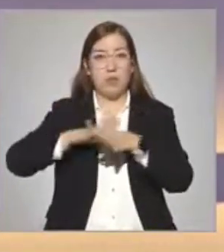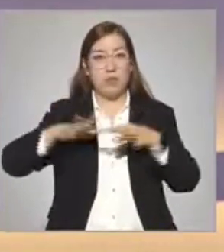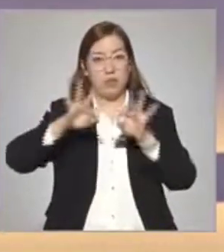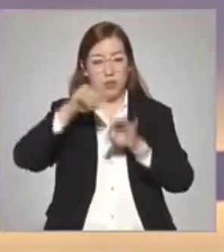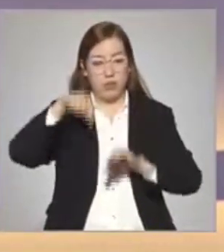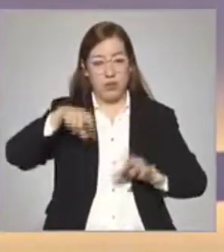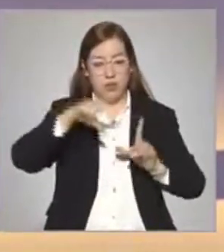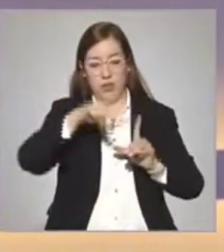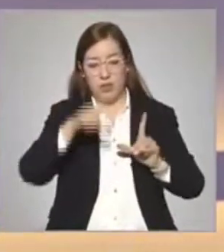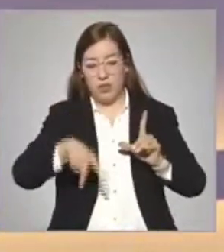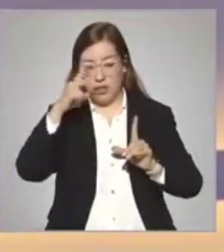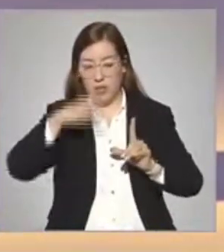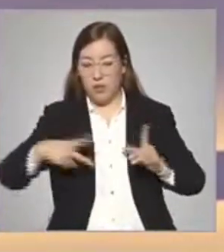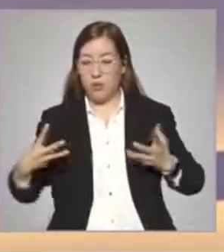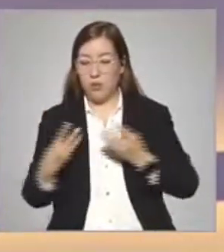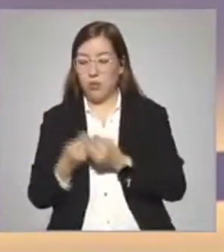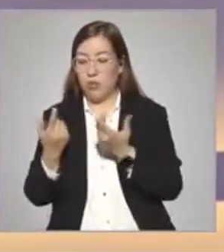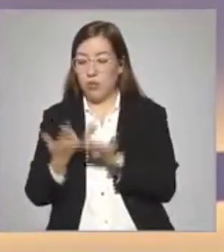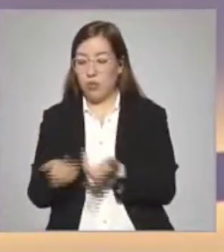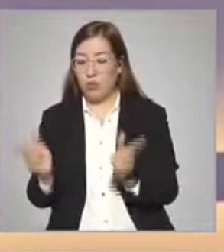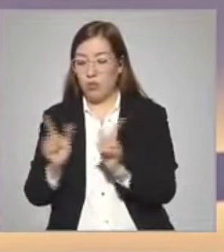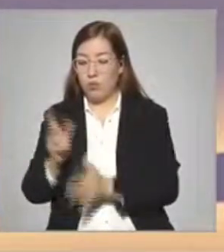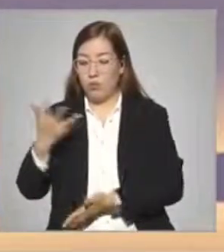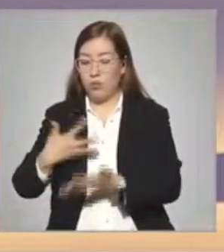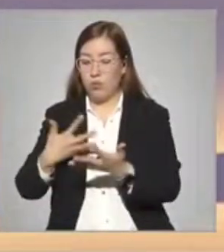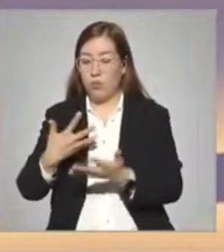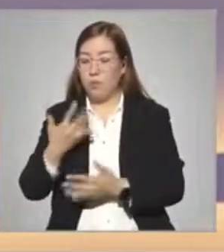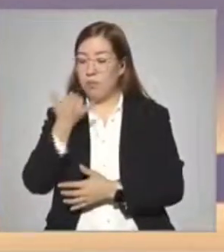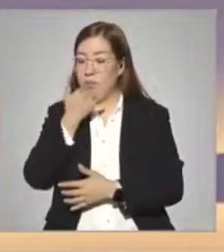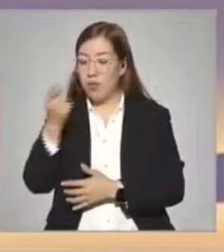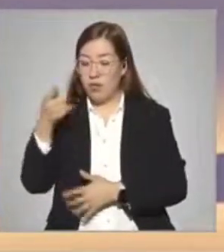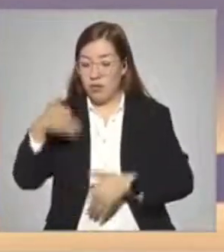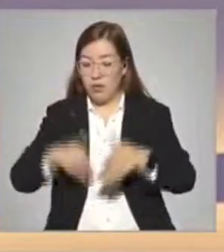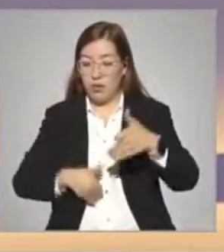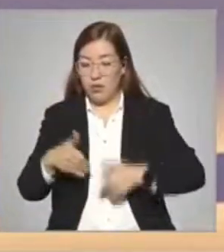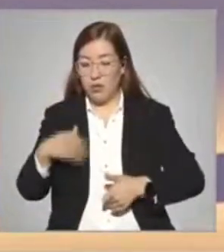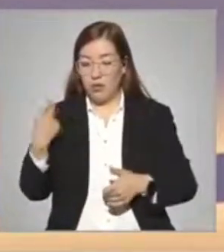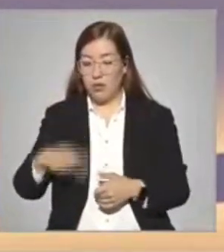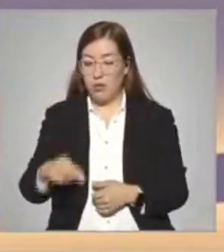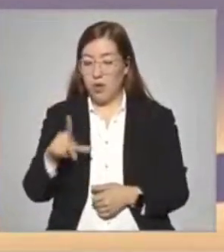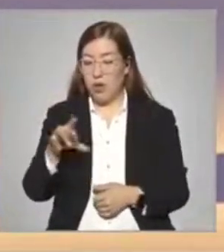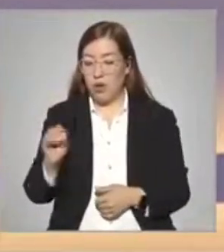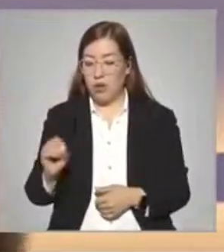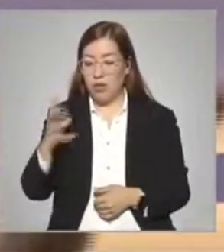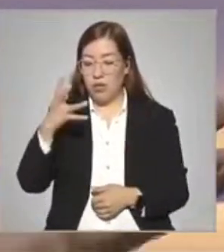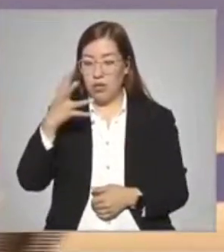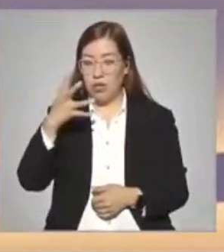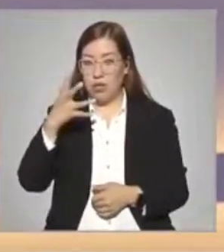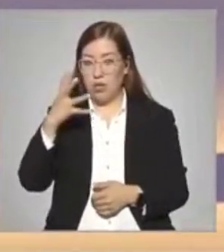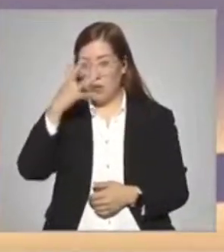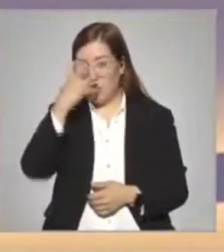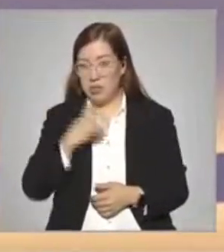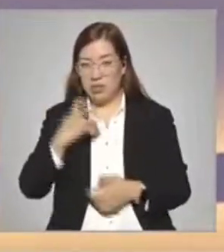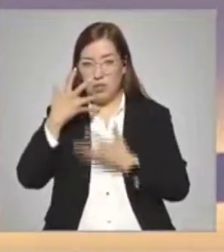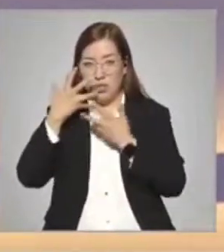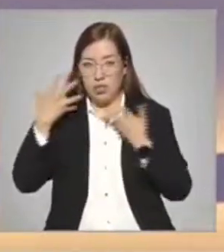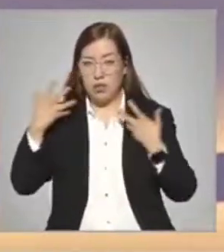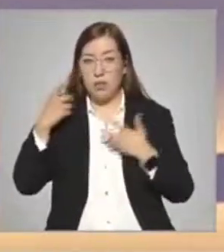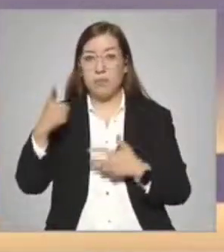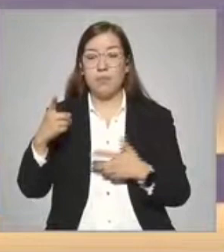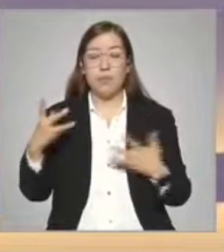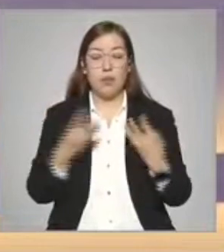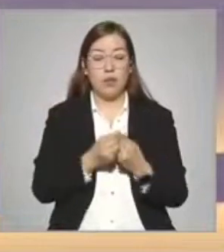una de las compañías más sólidas y prolíferas de nuestros tiempos, Los Tristes Tigres y Martín Zapata. El resultado es